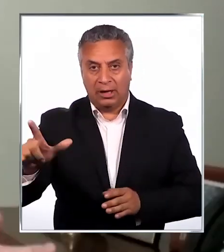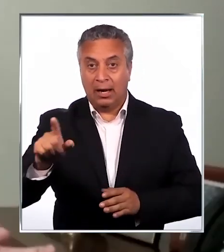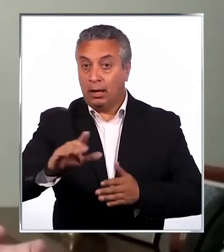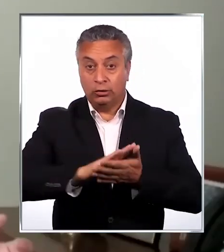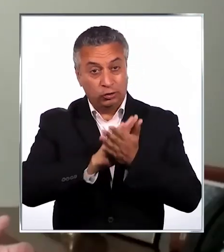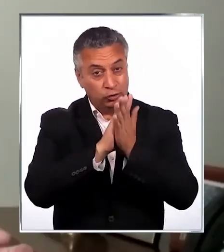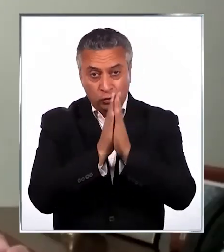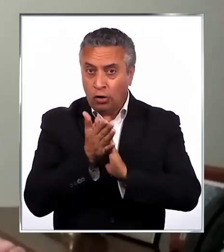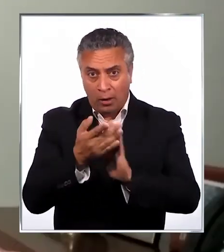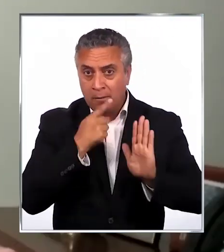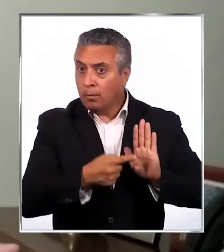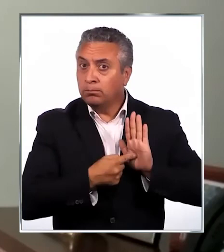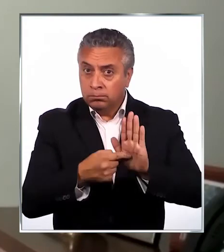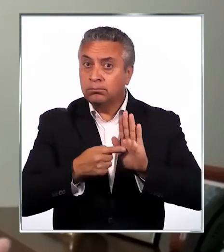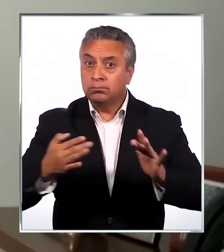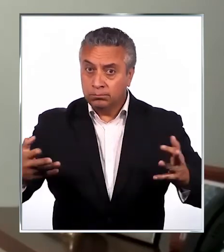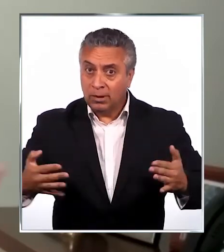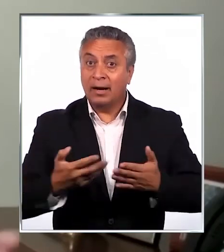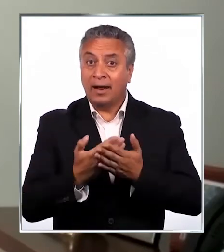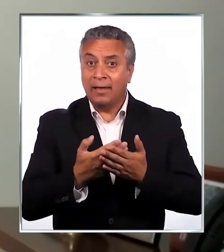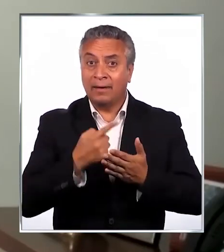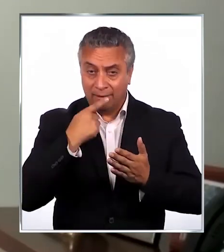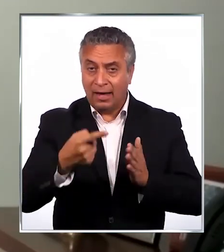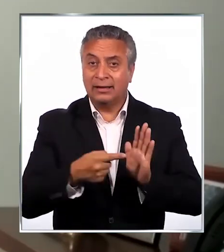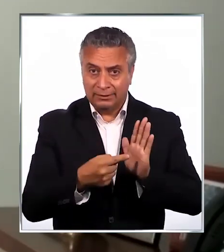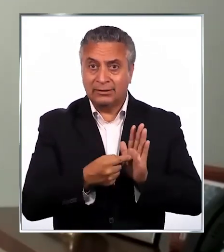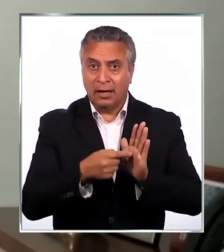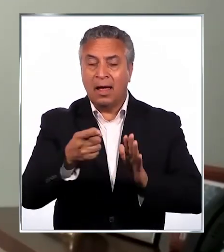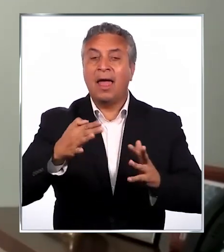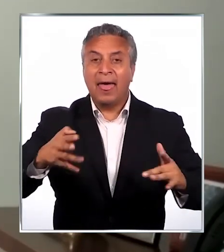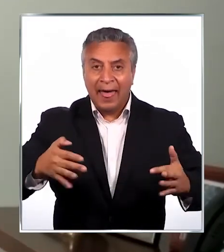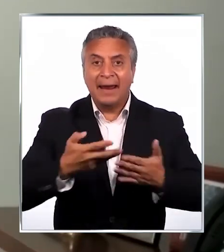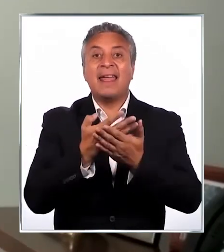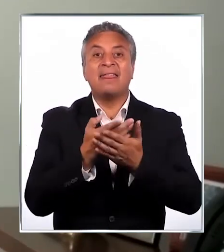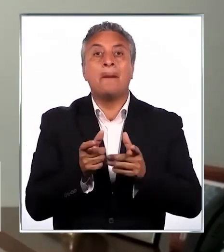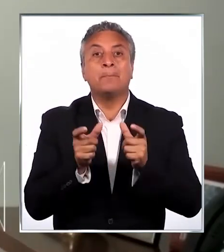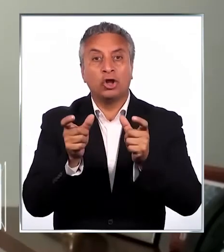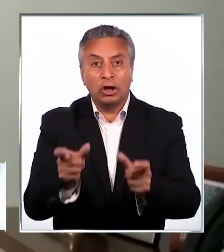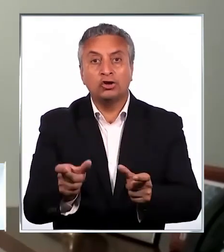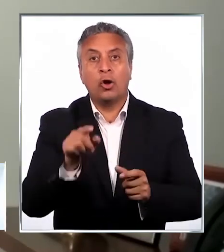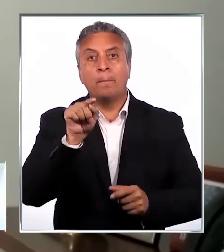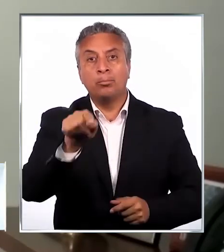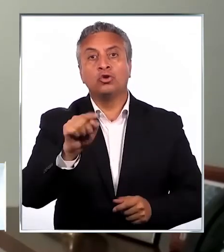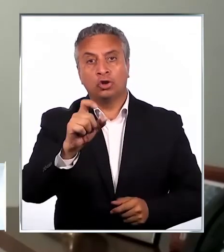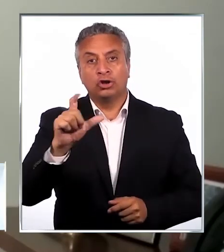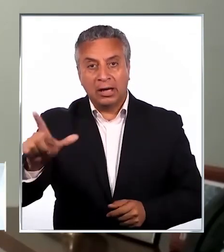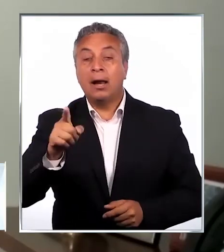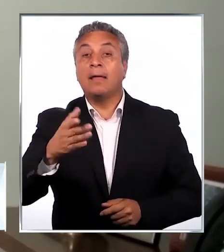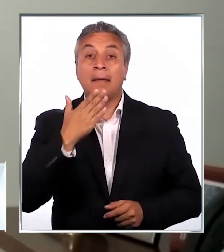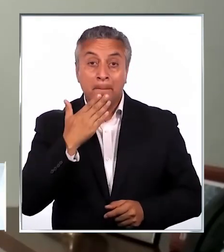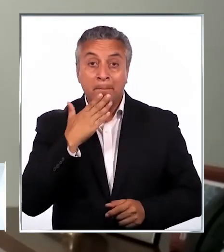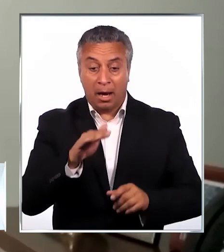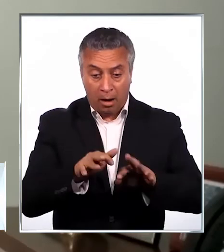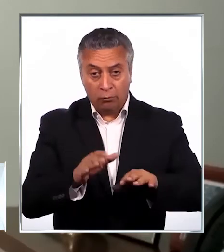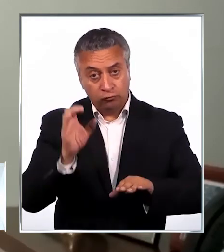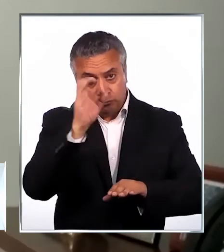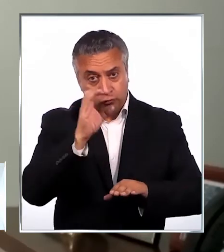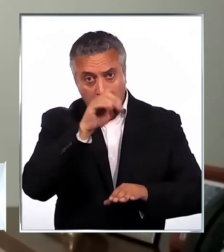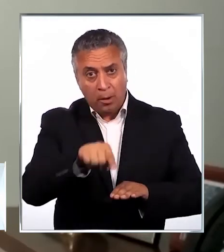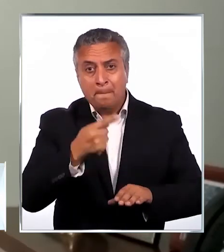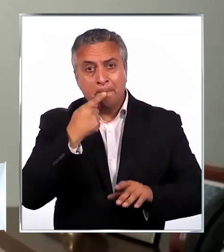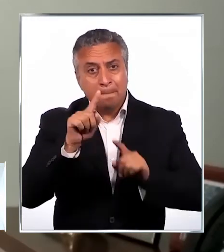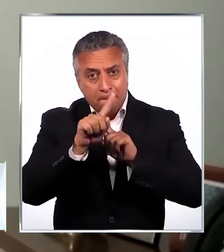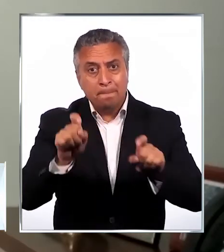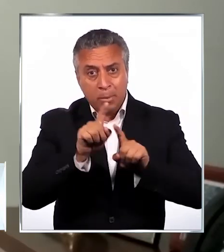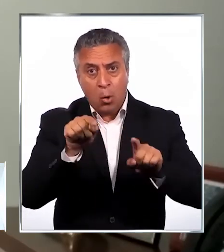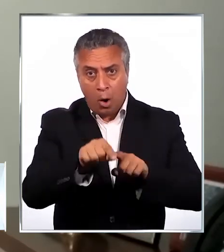las propuestas de la red de protección están, como su nombre bien lo dice, en reddeprotección.cl, incluso con un buscador que con